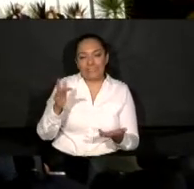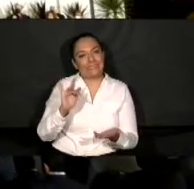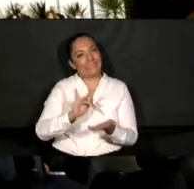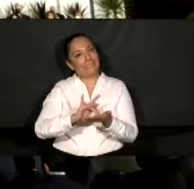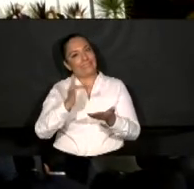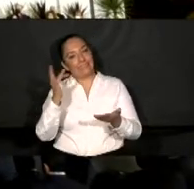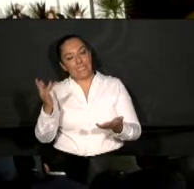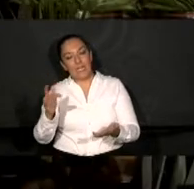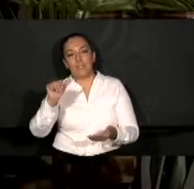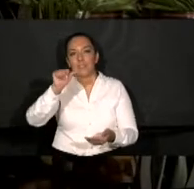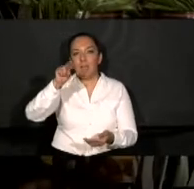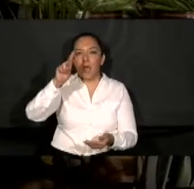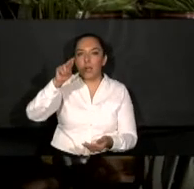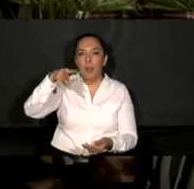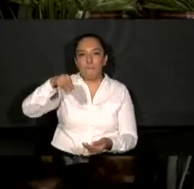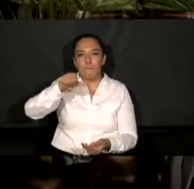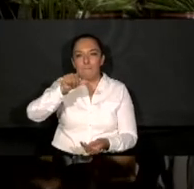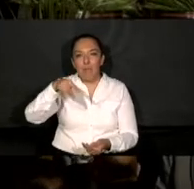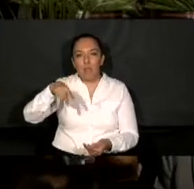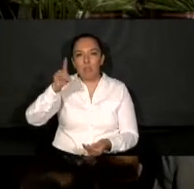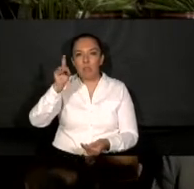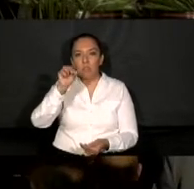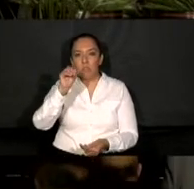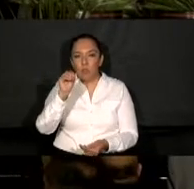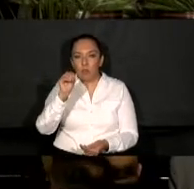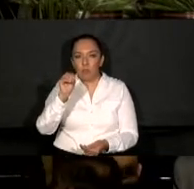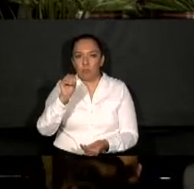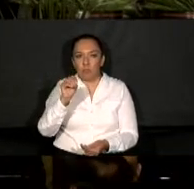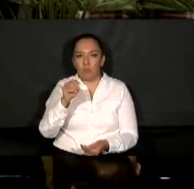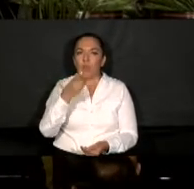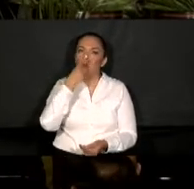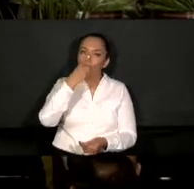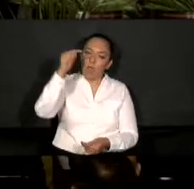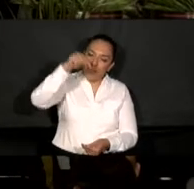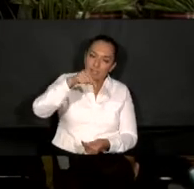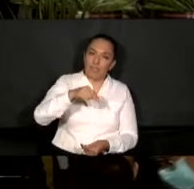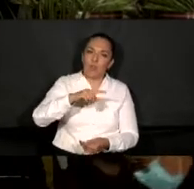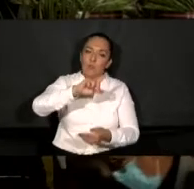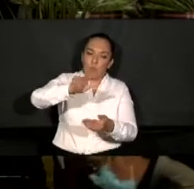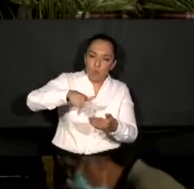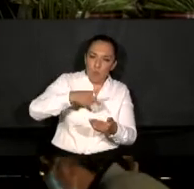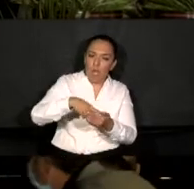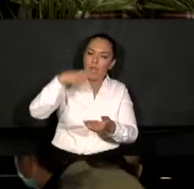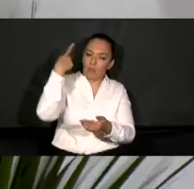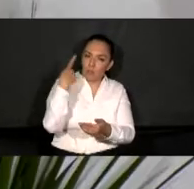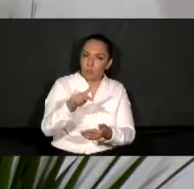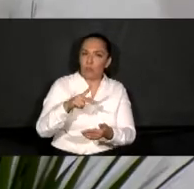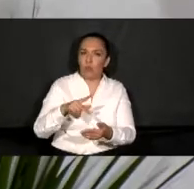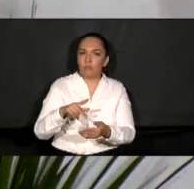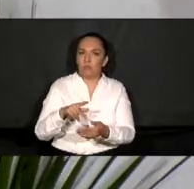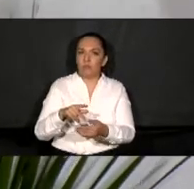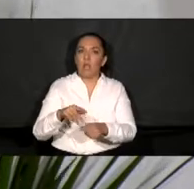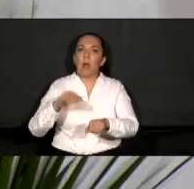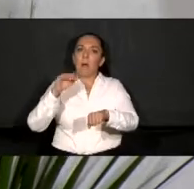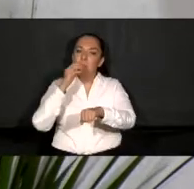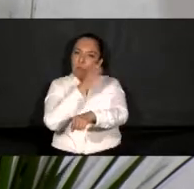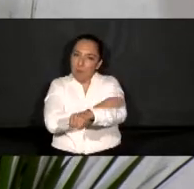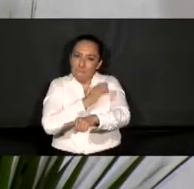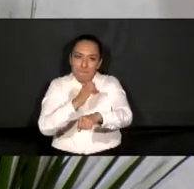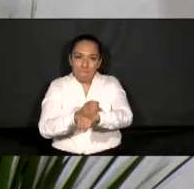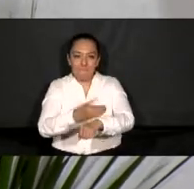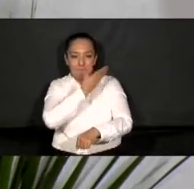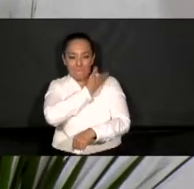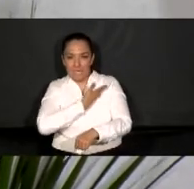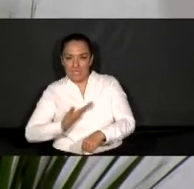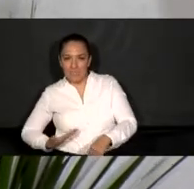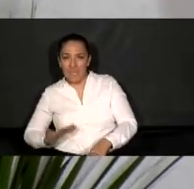Gracias, Armando, porque lo debo decir y lo voy a decir aquí en tu tierra. Fuimos colegas alcaldes durante 5 años y